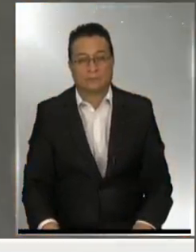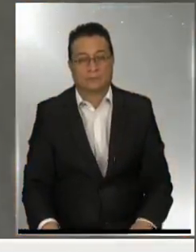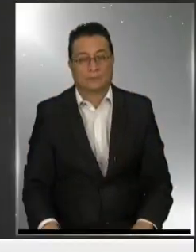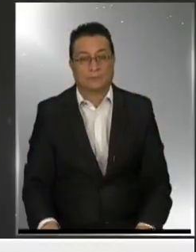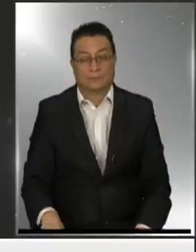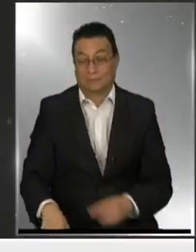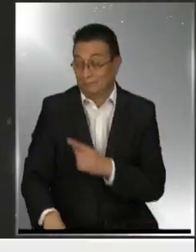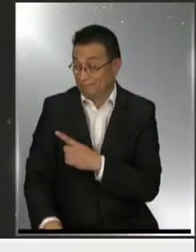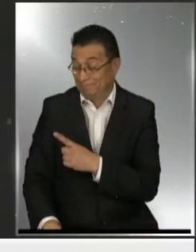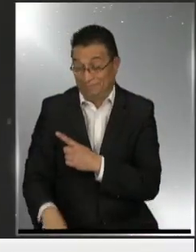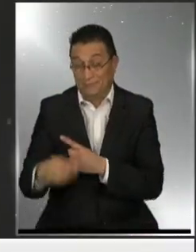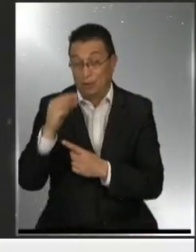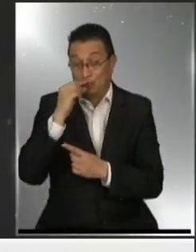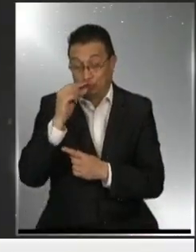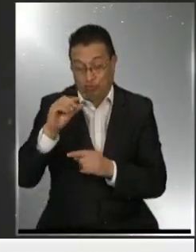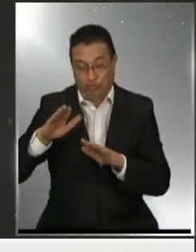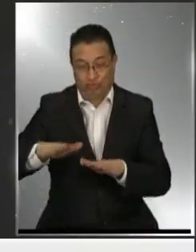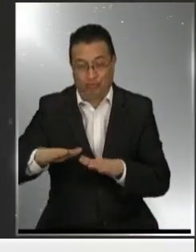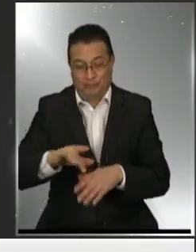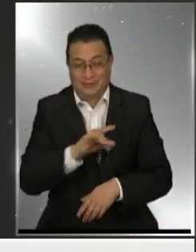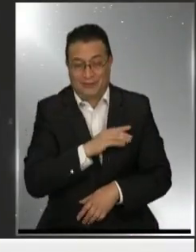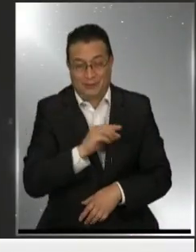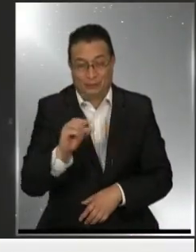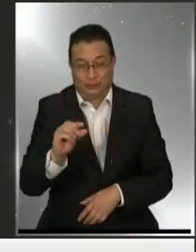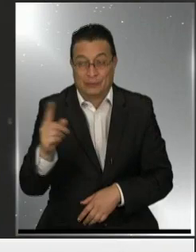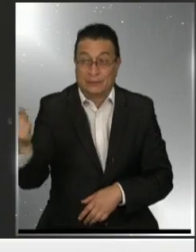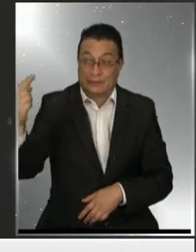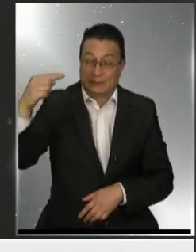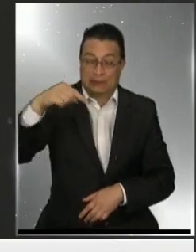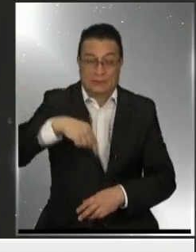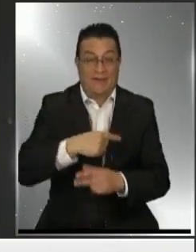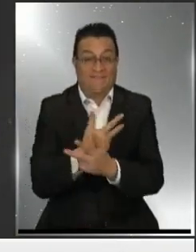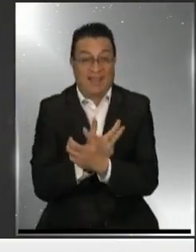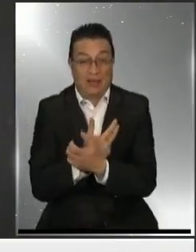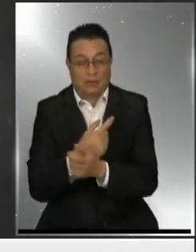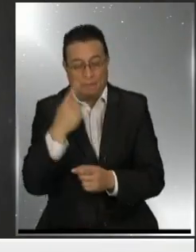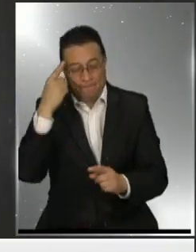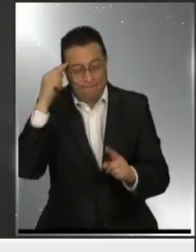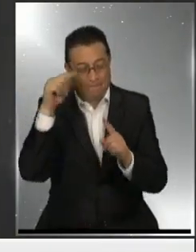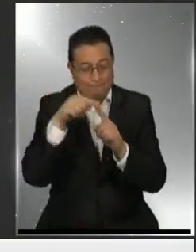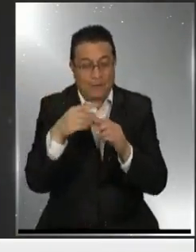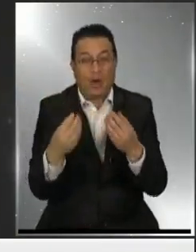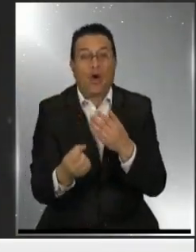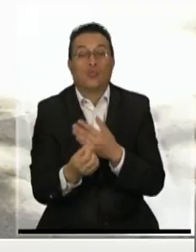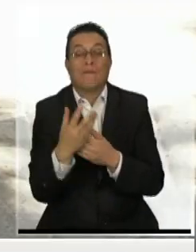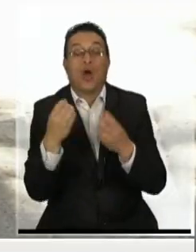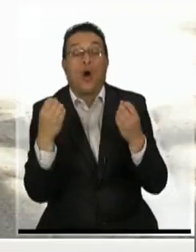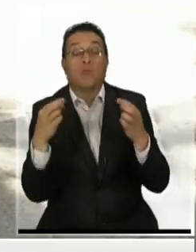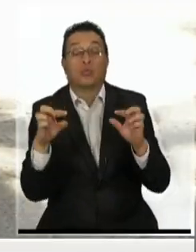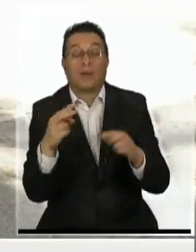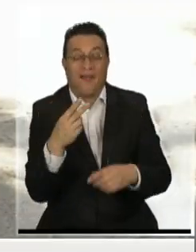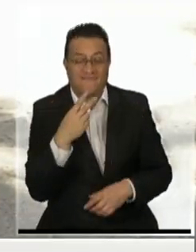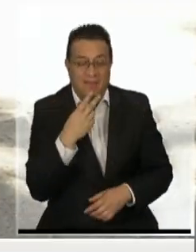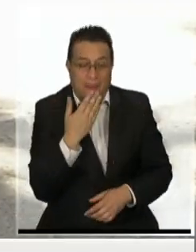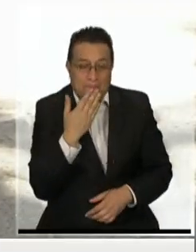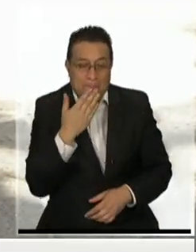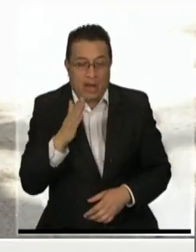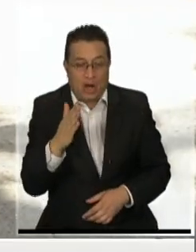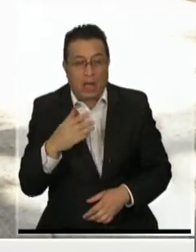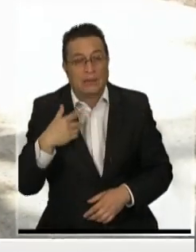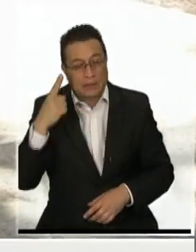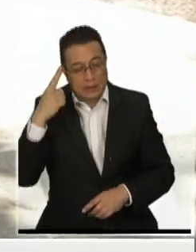Eric lleva poco tiempo en nuestro país. Vino desde Venezuela en busca de una mejor oportunidad de vida y su intención